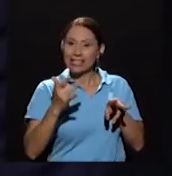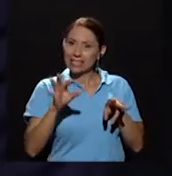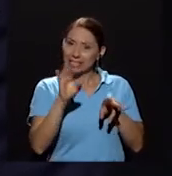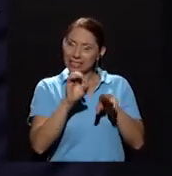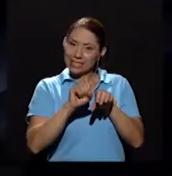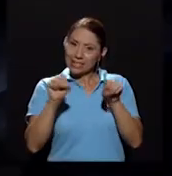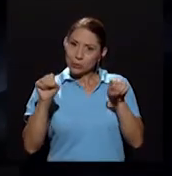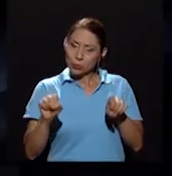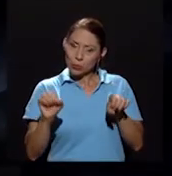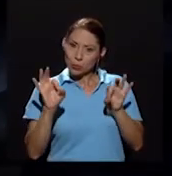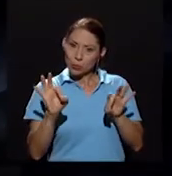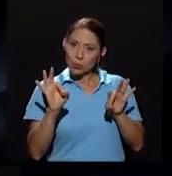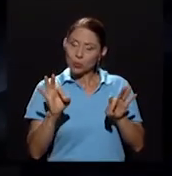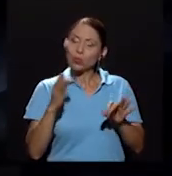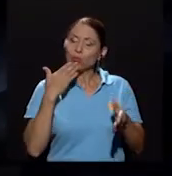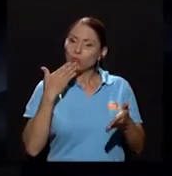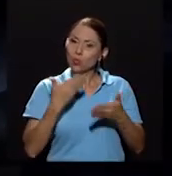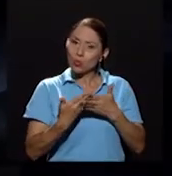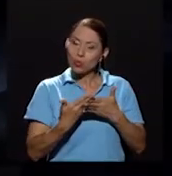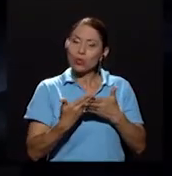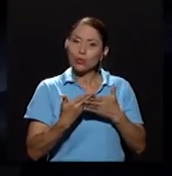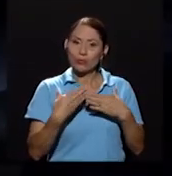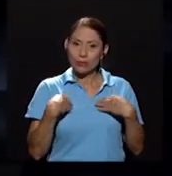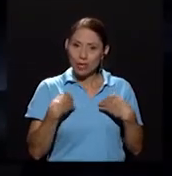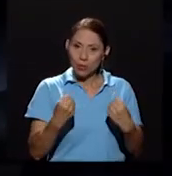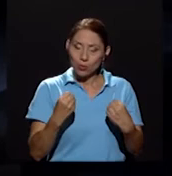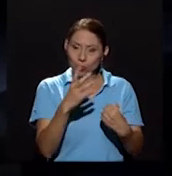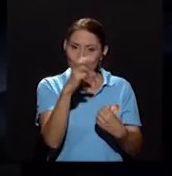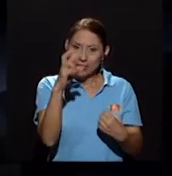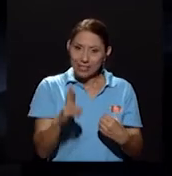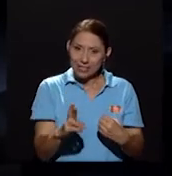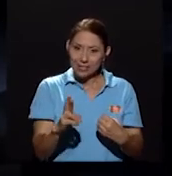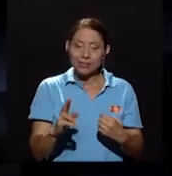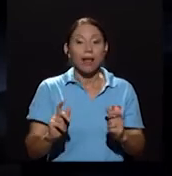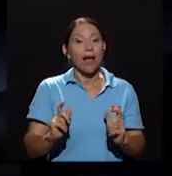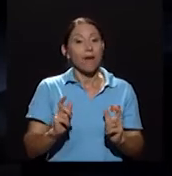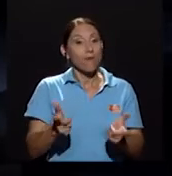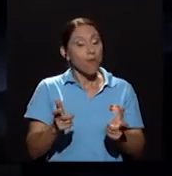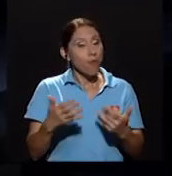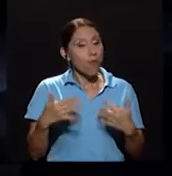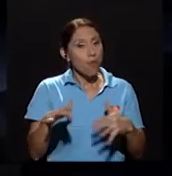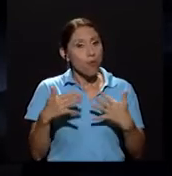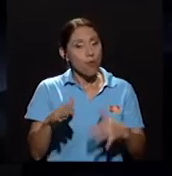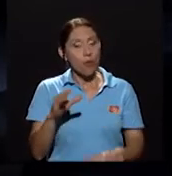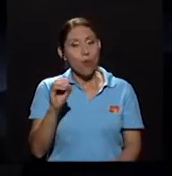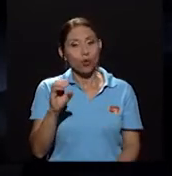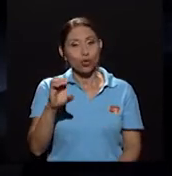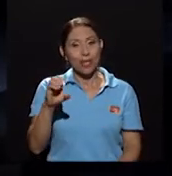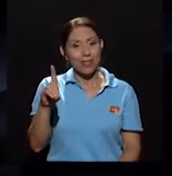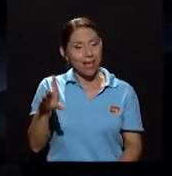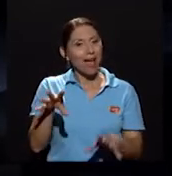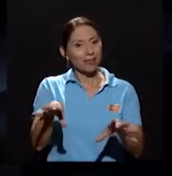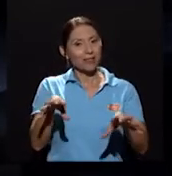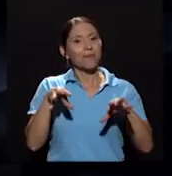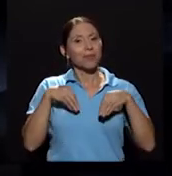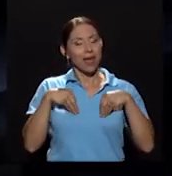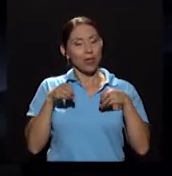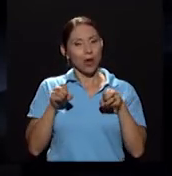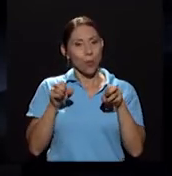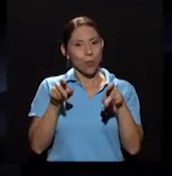costarricense y afortunadamente la voz sede ha aceptado esa oportunidad